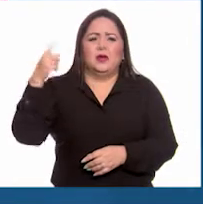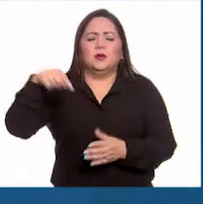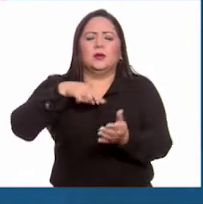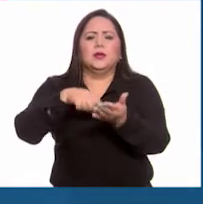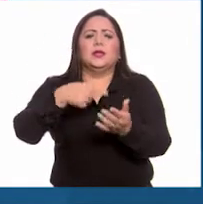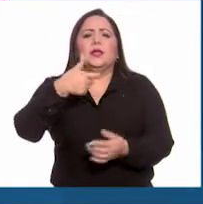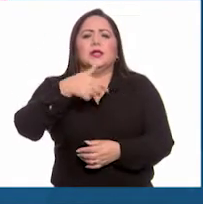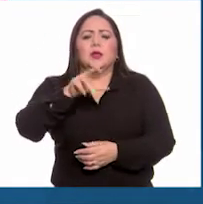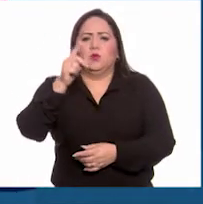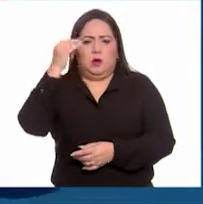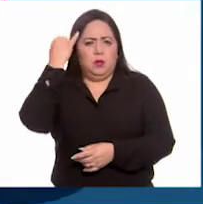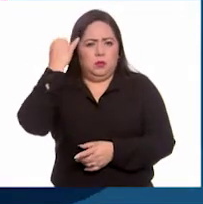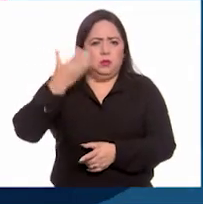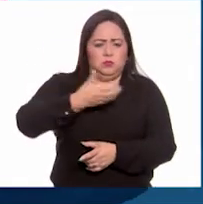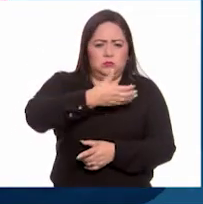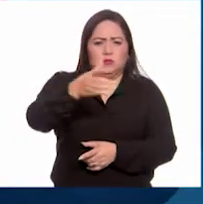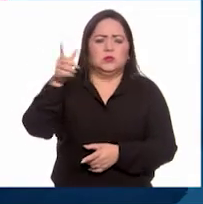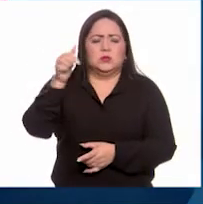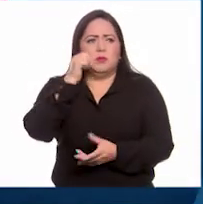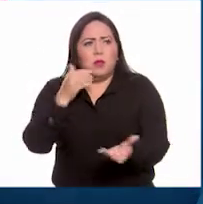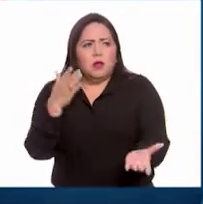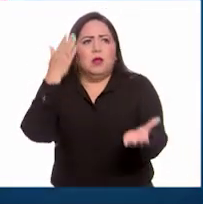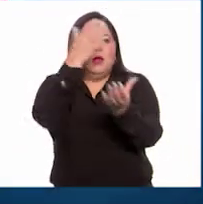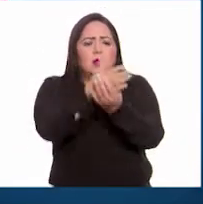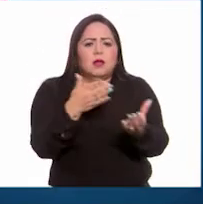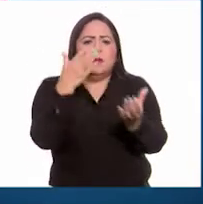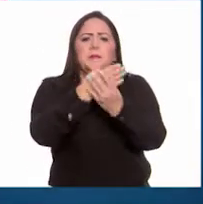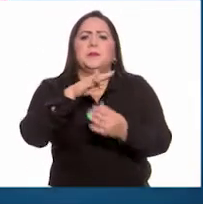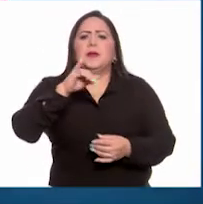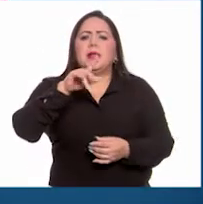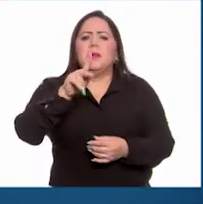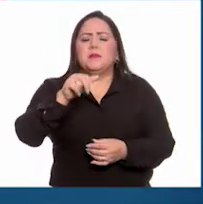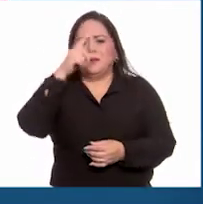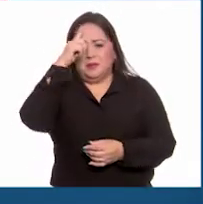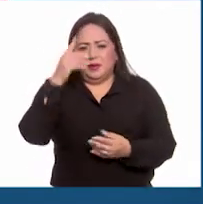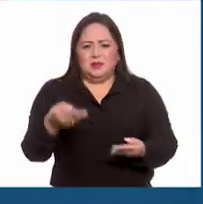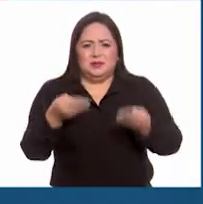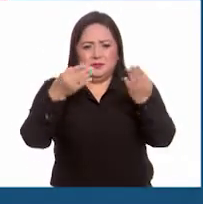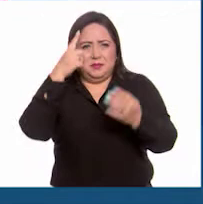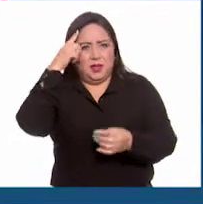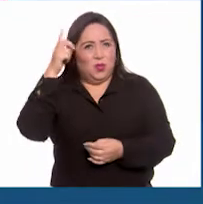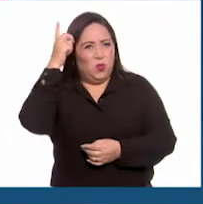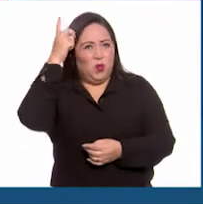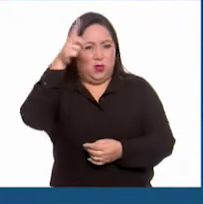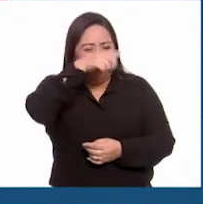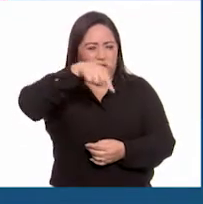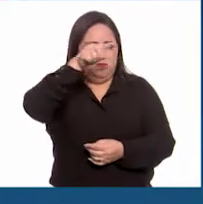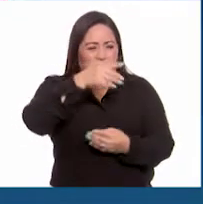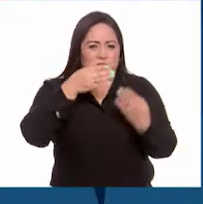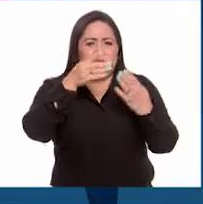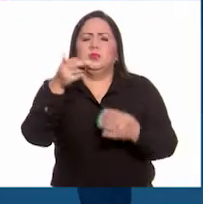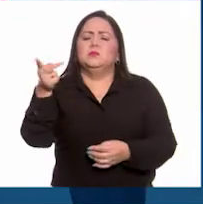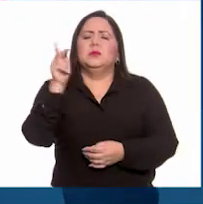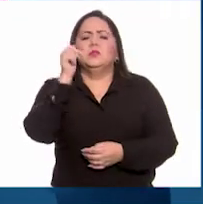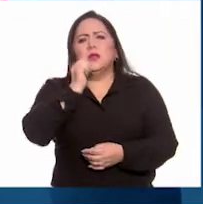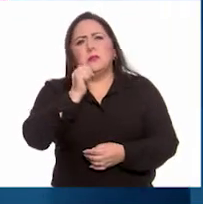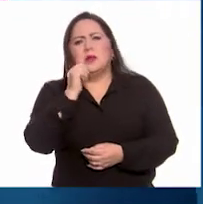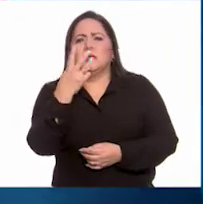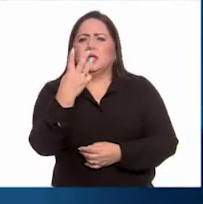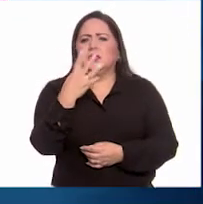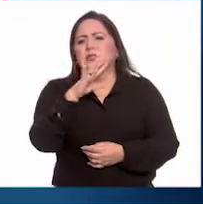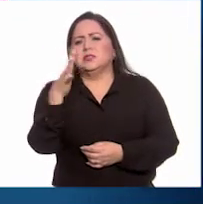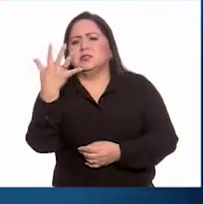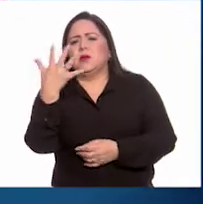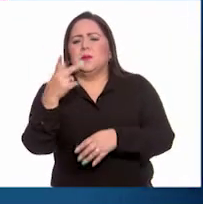Roo, un campesino que siempre acudía a la milpa a ofrendar zacap a los dueños del monte. Lo hacía